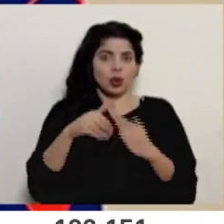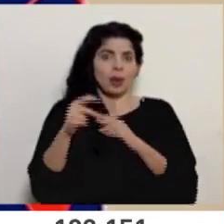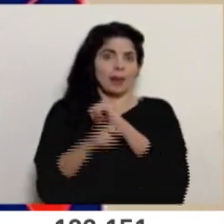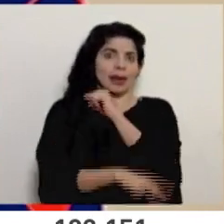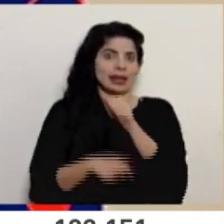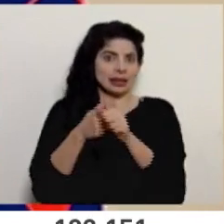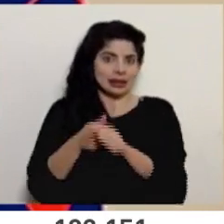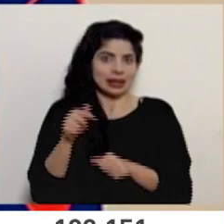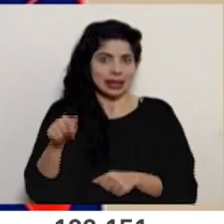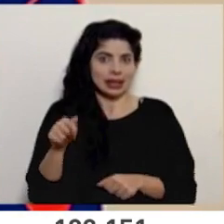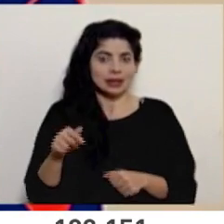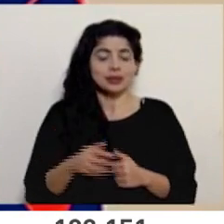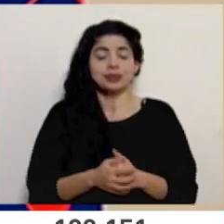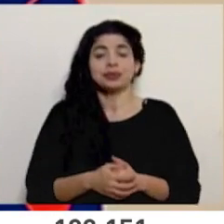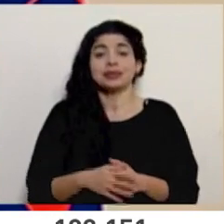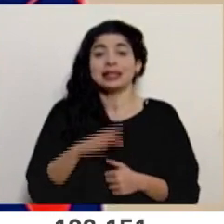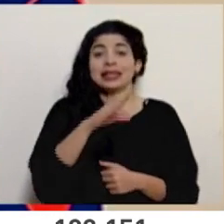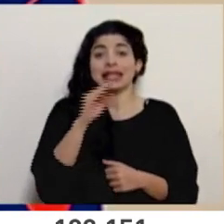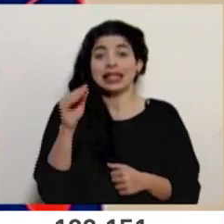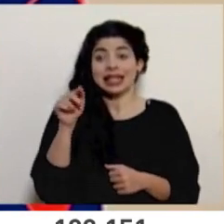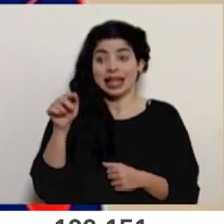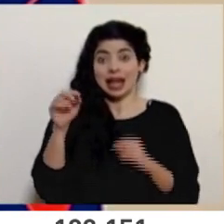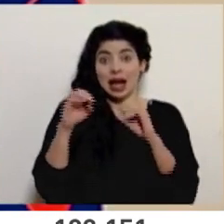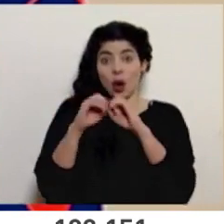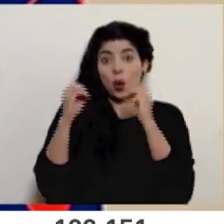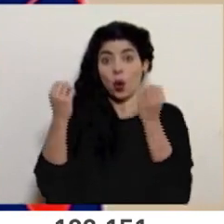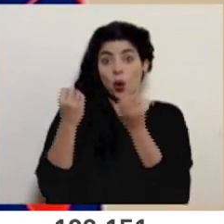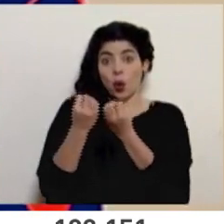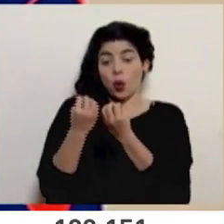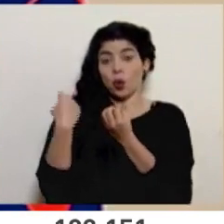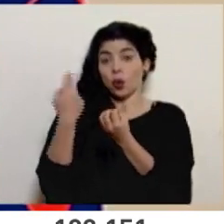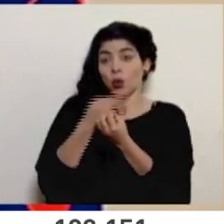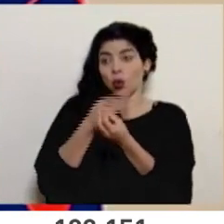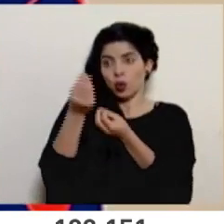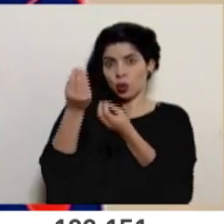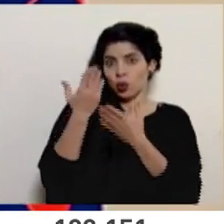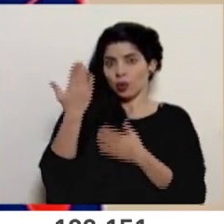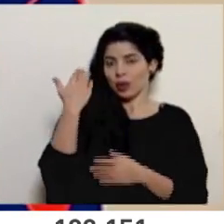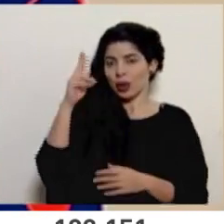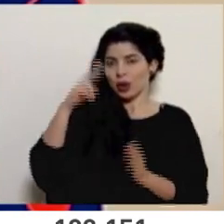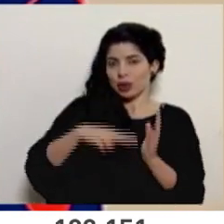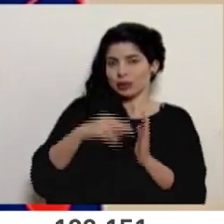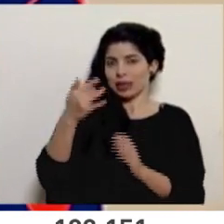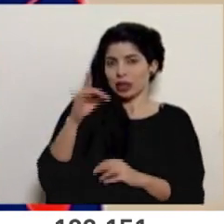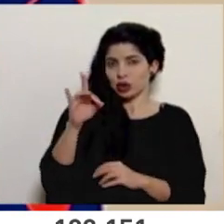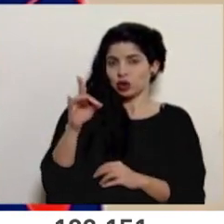países, y esta organización fuimos notificados en el